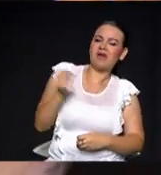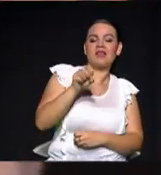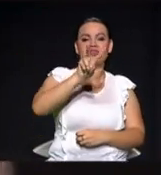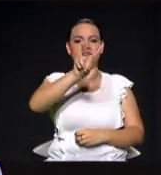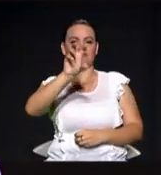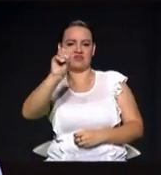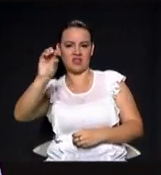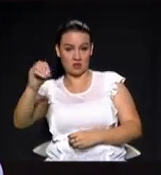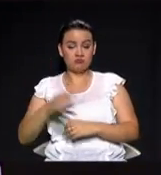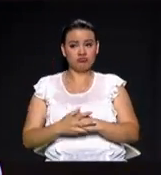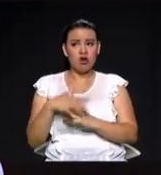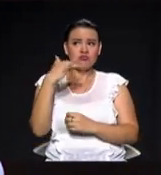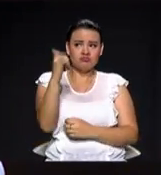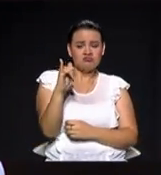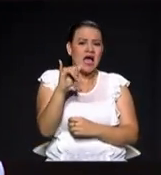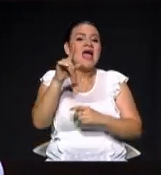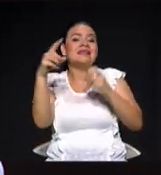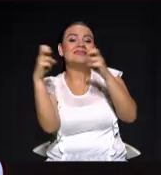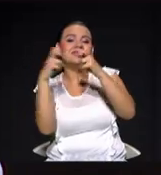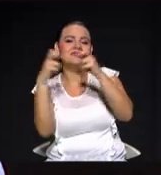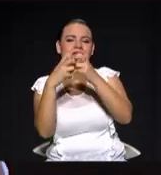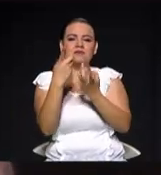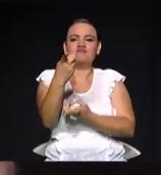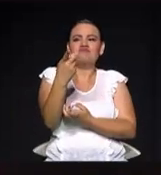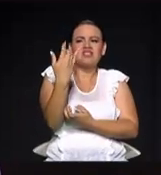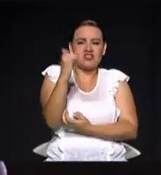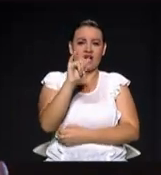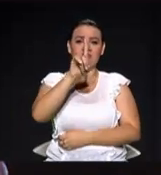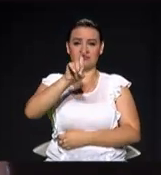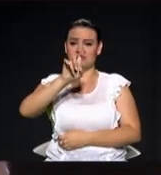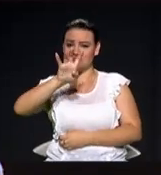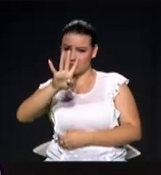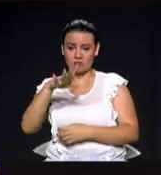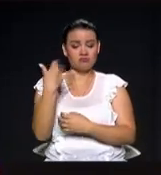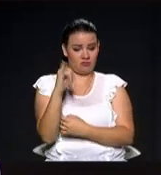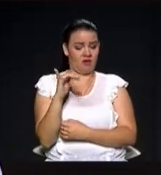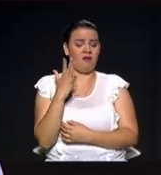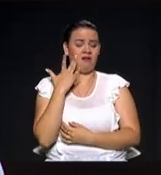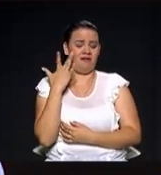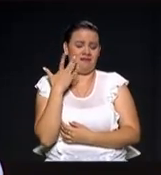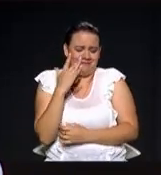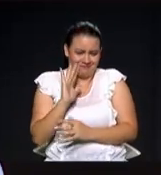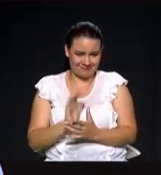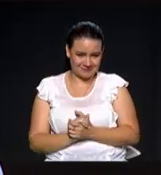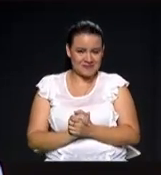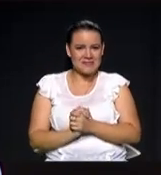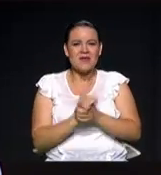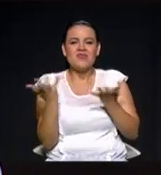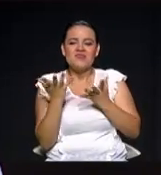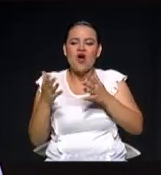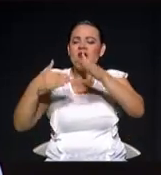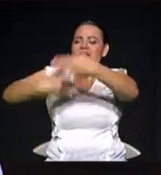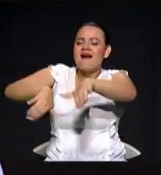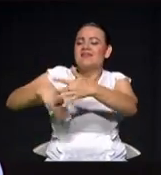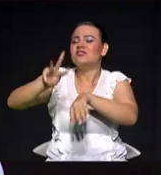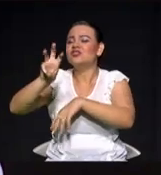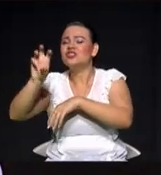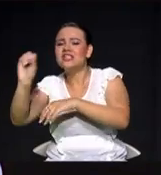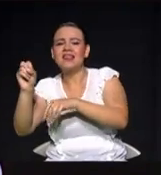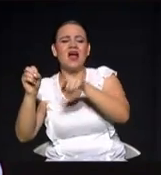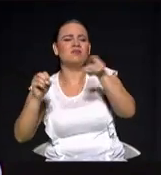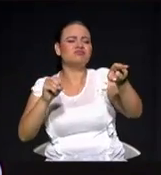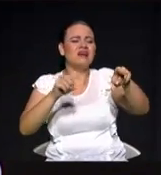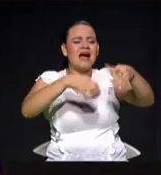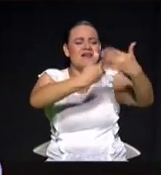64 y con eso voy a hacer un corredor de más de transporte masivo por los 80 otro por colombia otro por san juan y uno por las